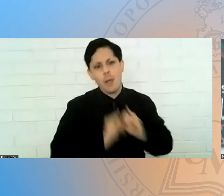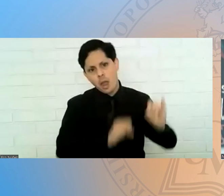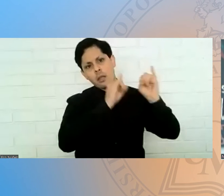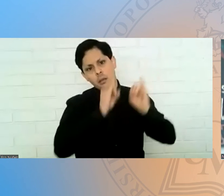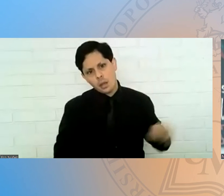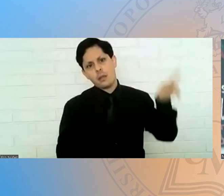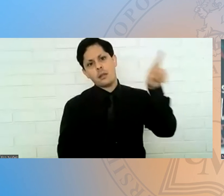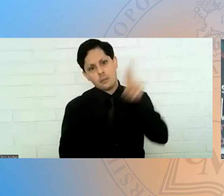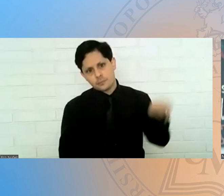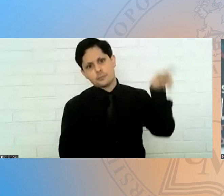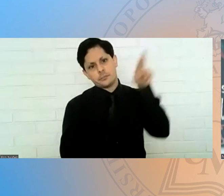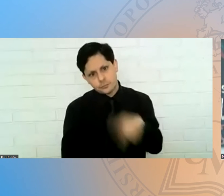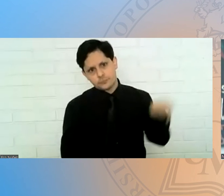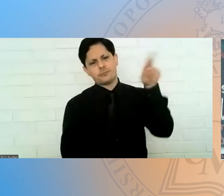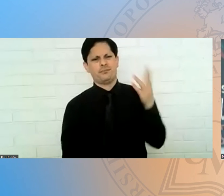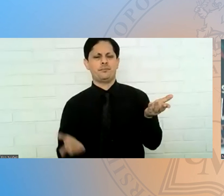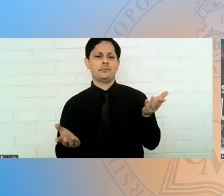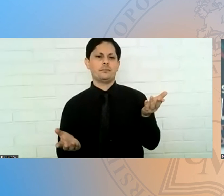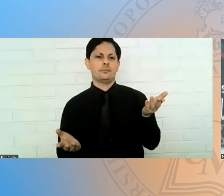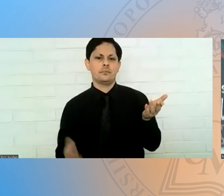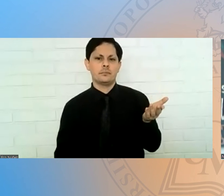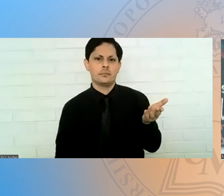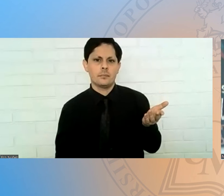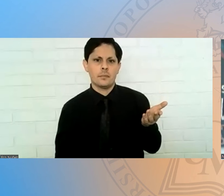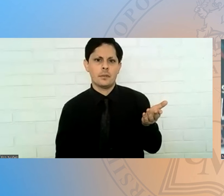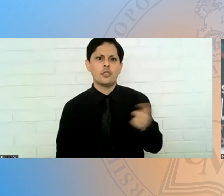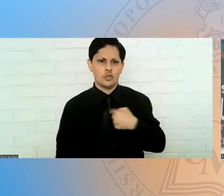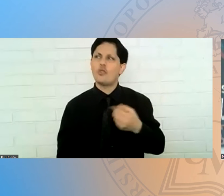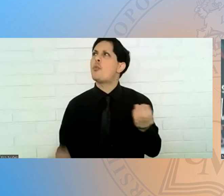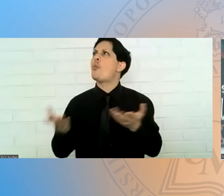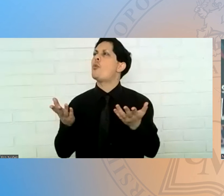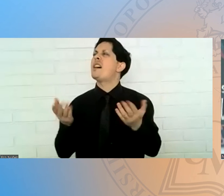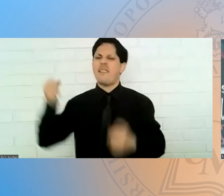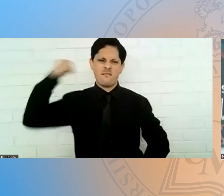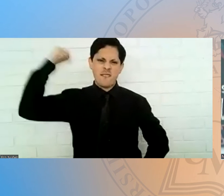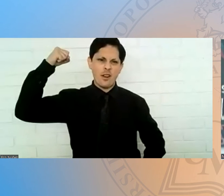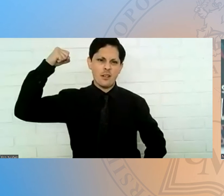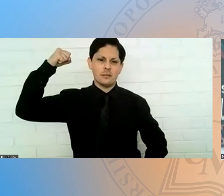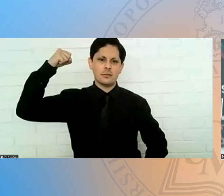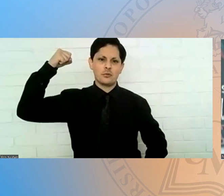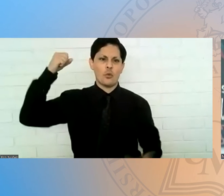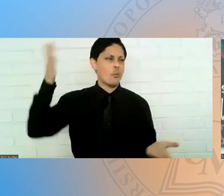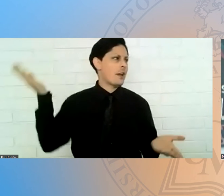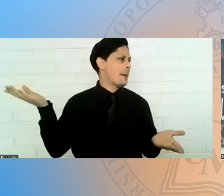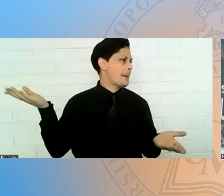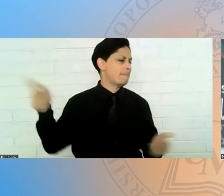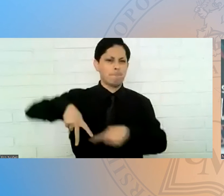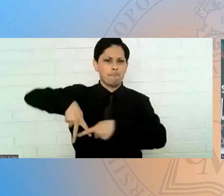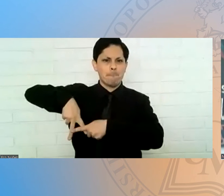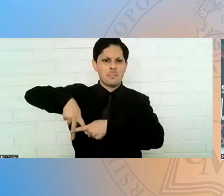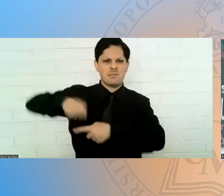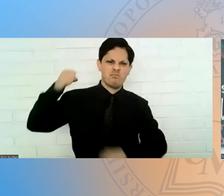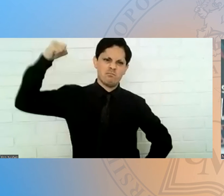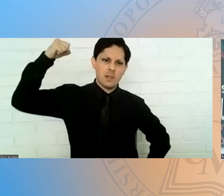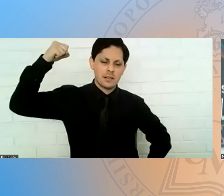hace mucho tiempo, a una especie de rebelión docente. ¿En qué sentido? En el sentido que los